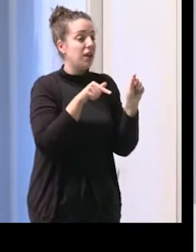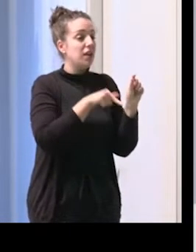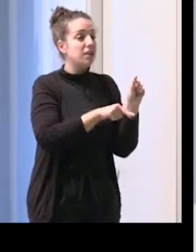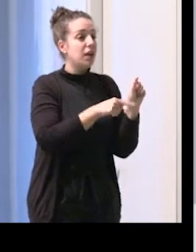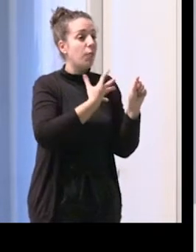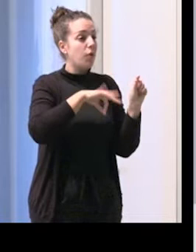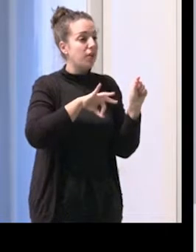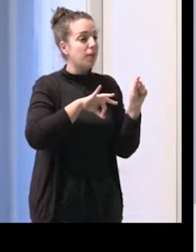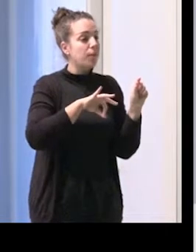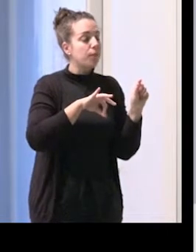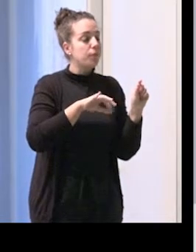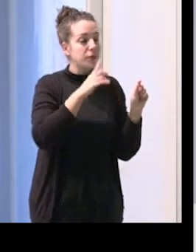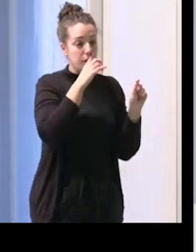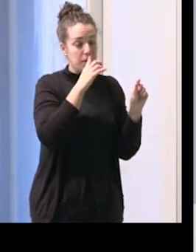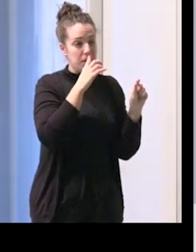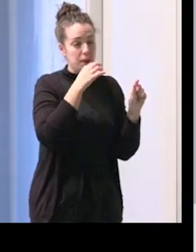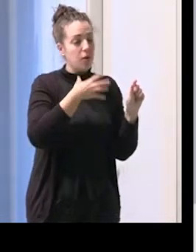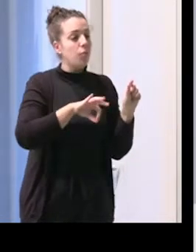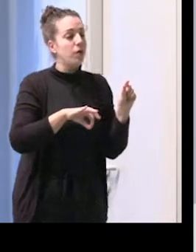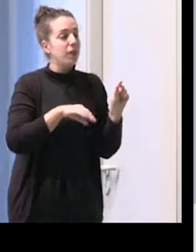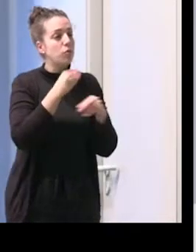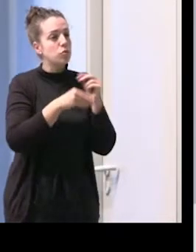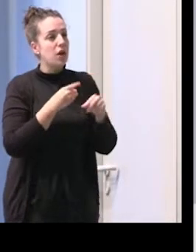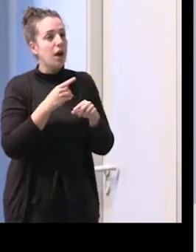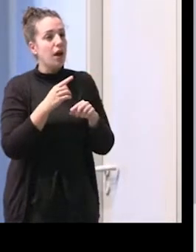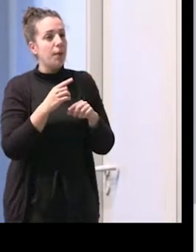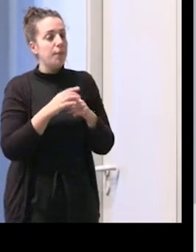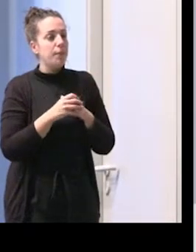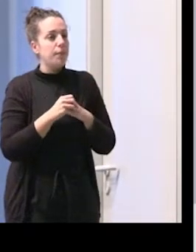a llegar en primer lugar a un